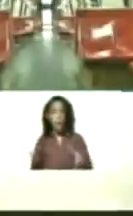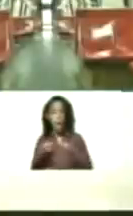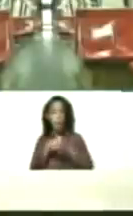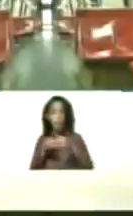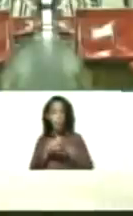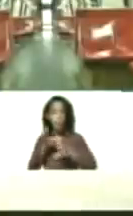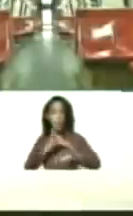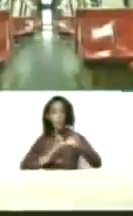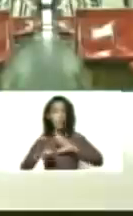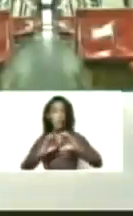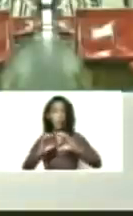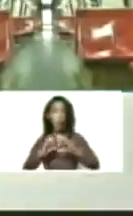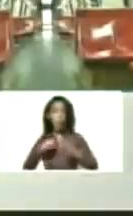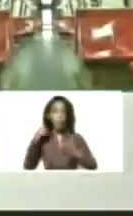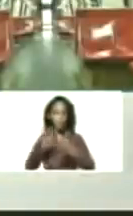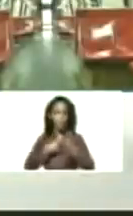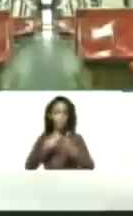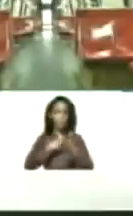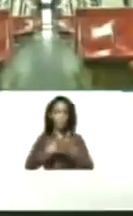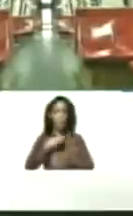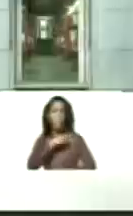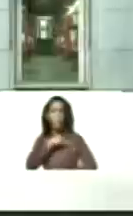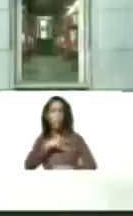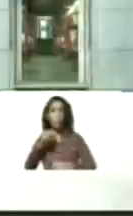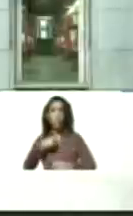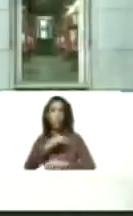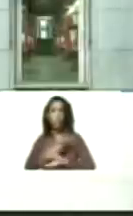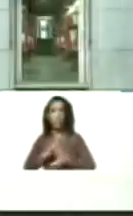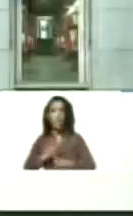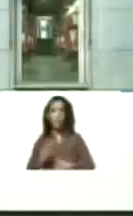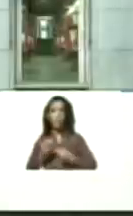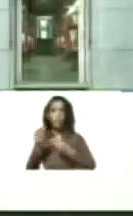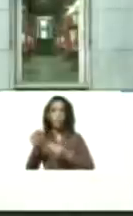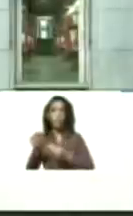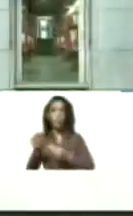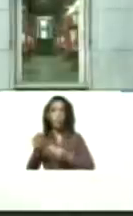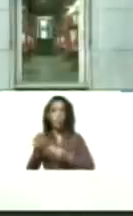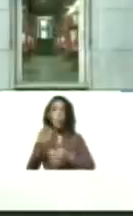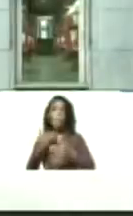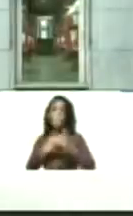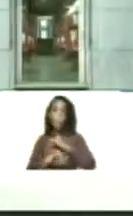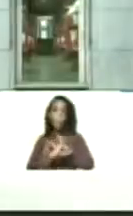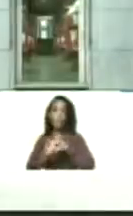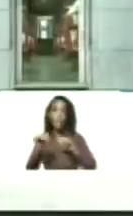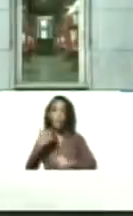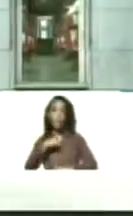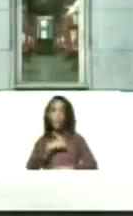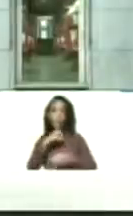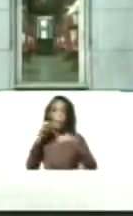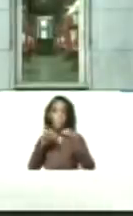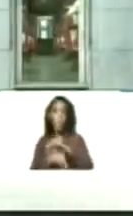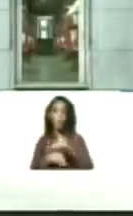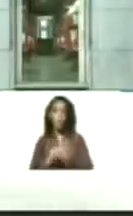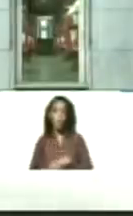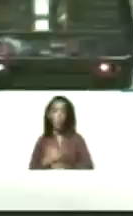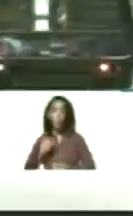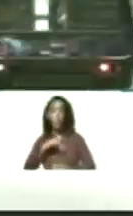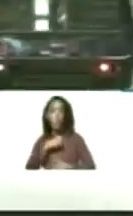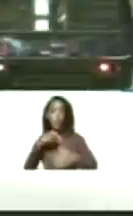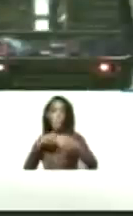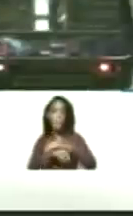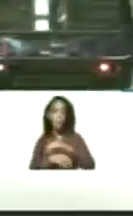científico encima de esta misión que acabo de entregar. Vamos a terminar nuestros trenes, nuestros